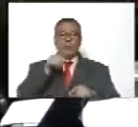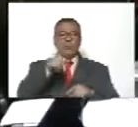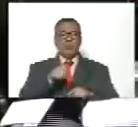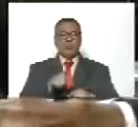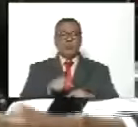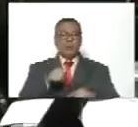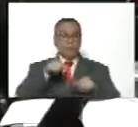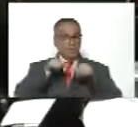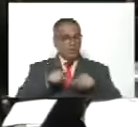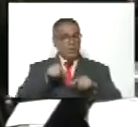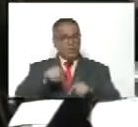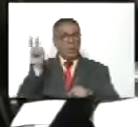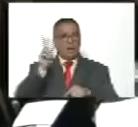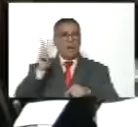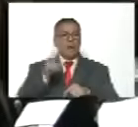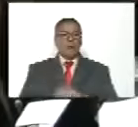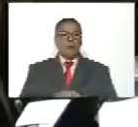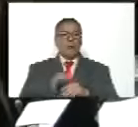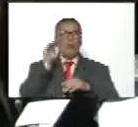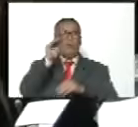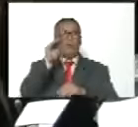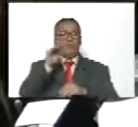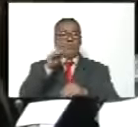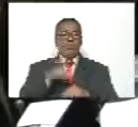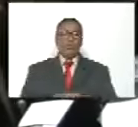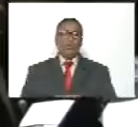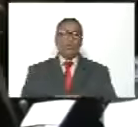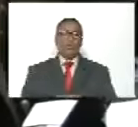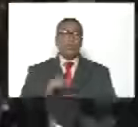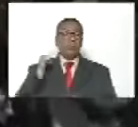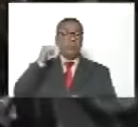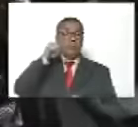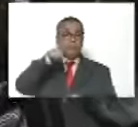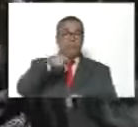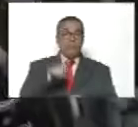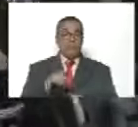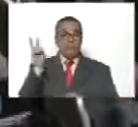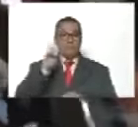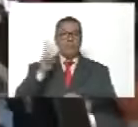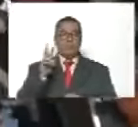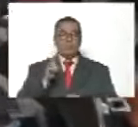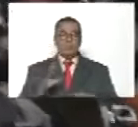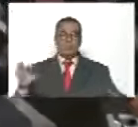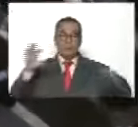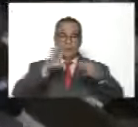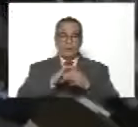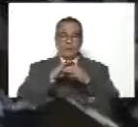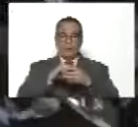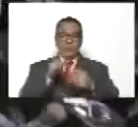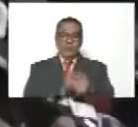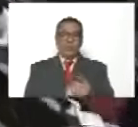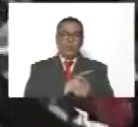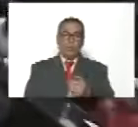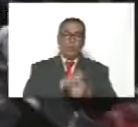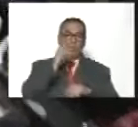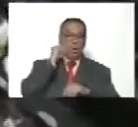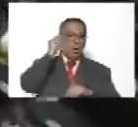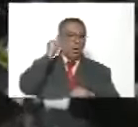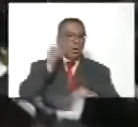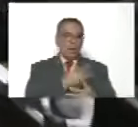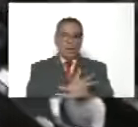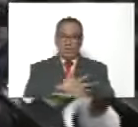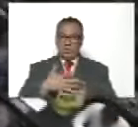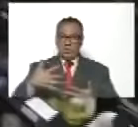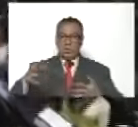ha preservado a Venezuela para las futuras generaciones, a esa Venezuela unida, a esos hermanos y hermanas en sangre